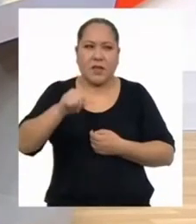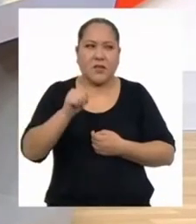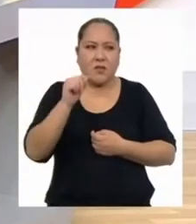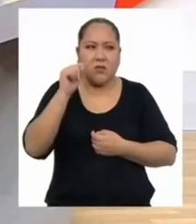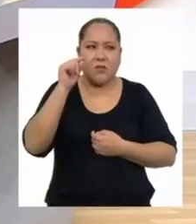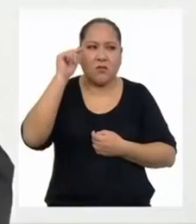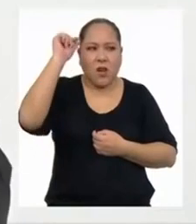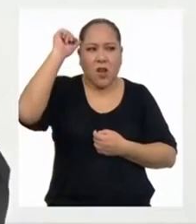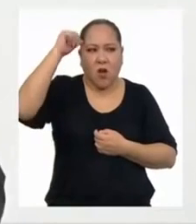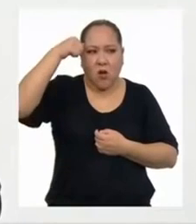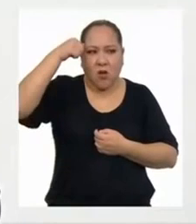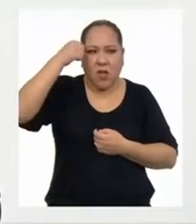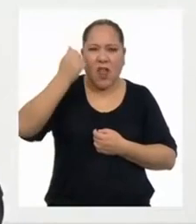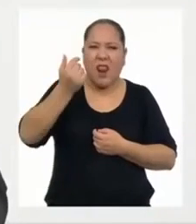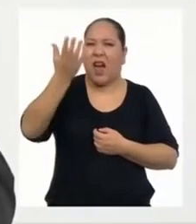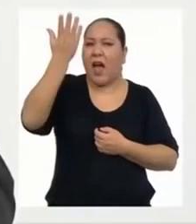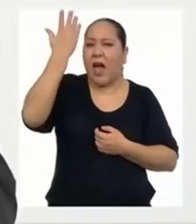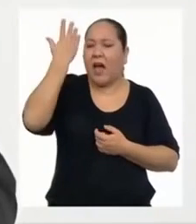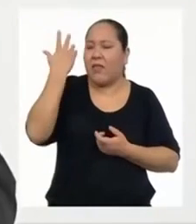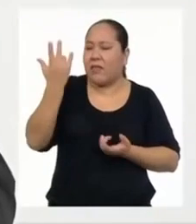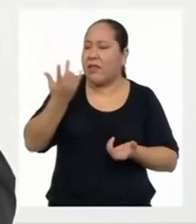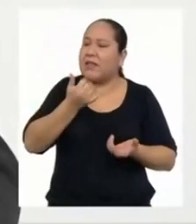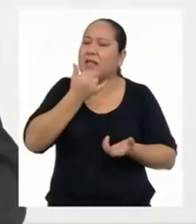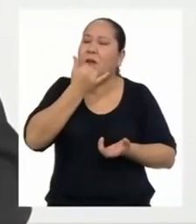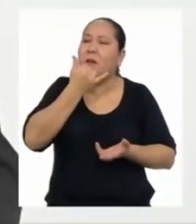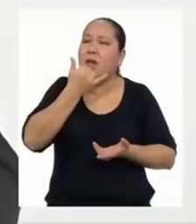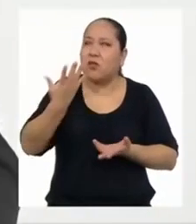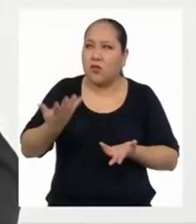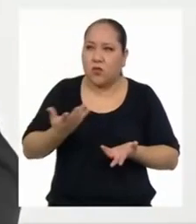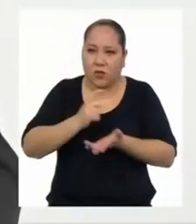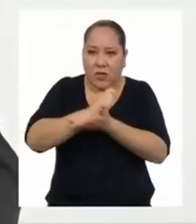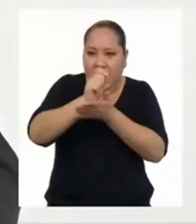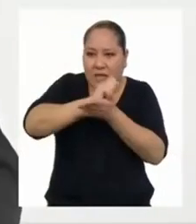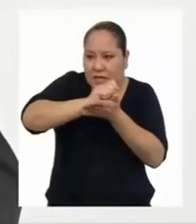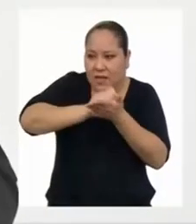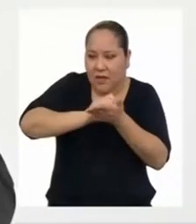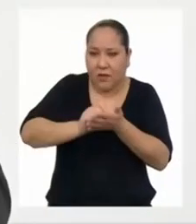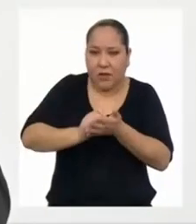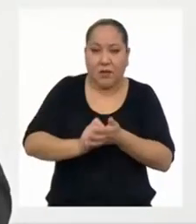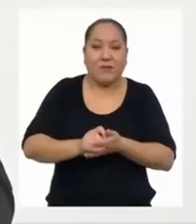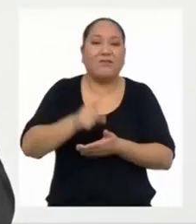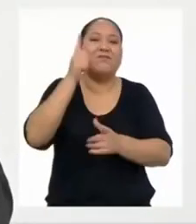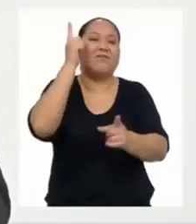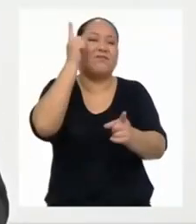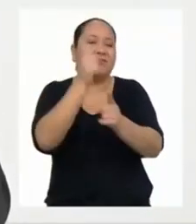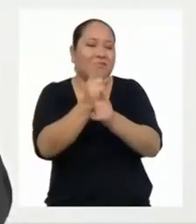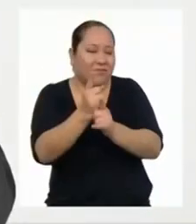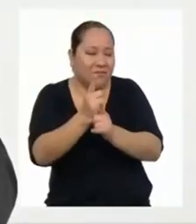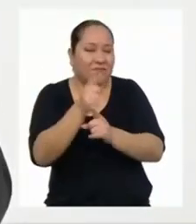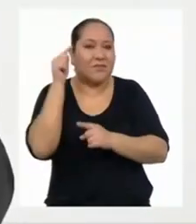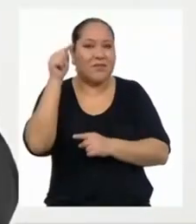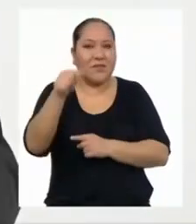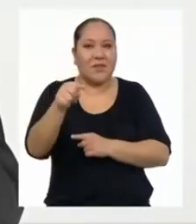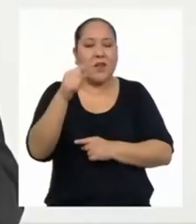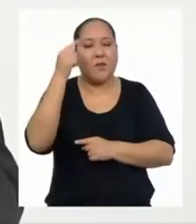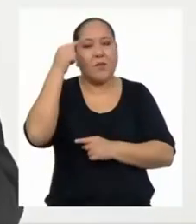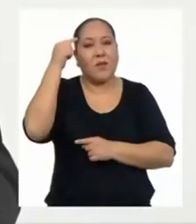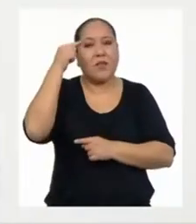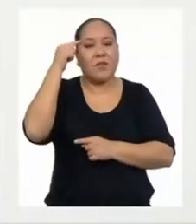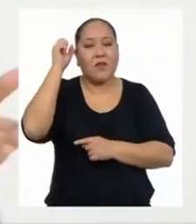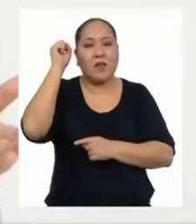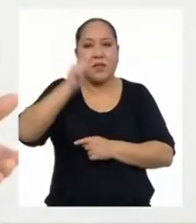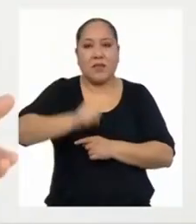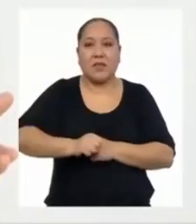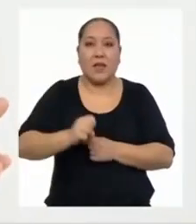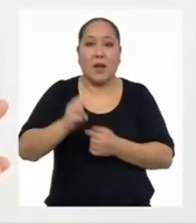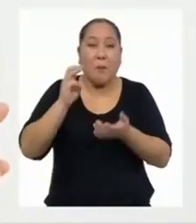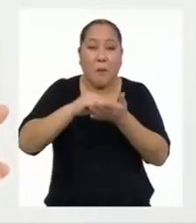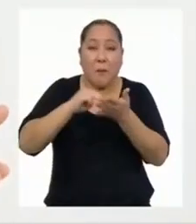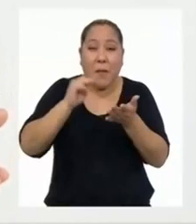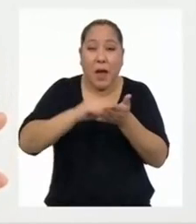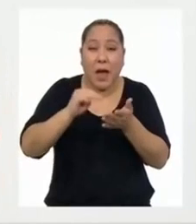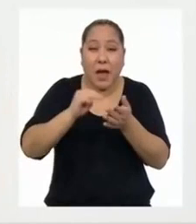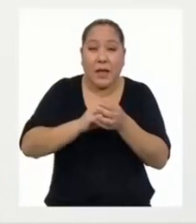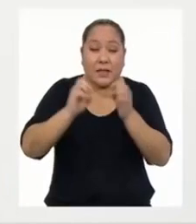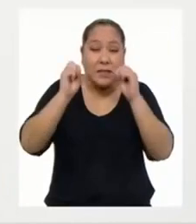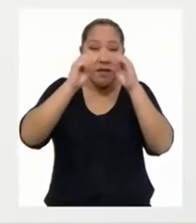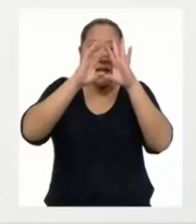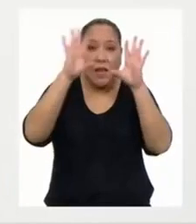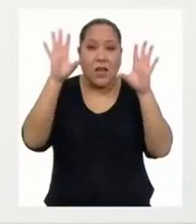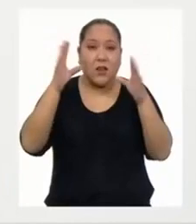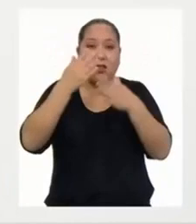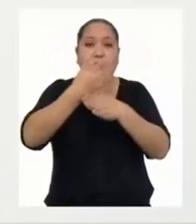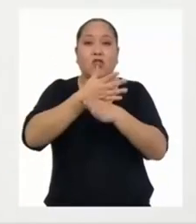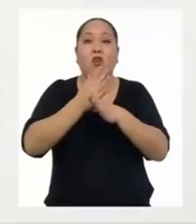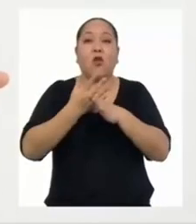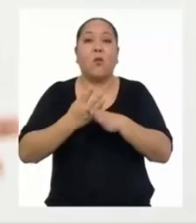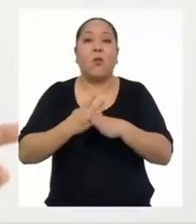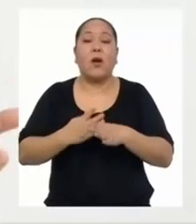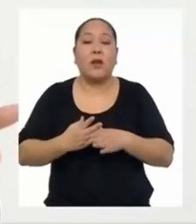algo que nos pasó? Exacto, Yanira. Creo que quedará mucho más claro si compartimos la lectura de